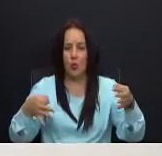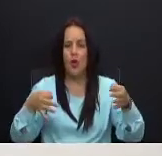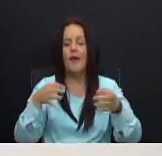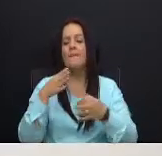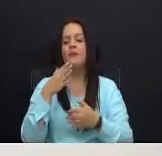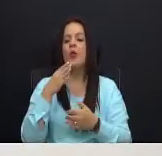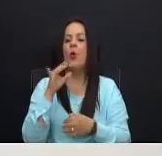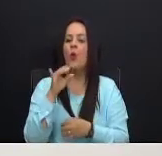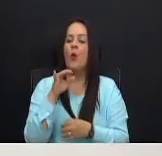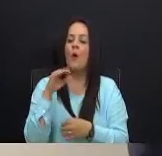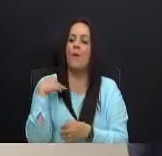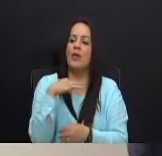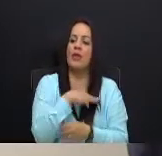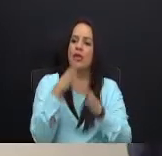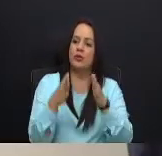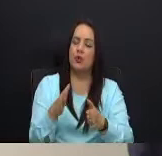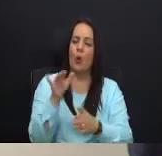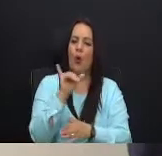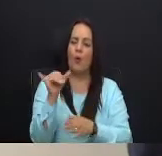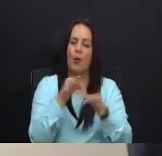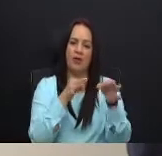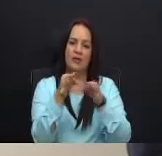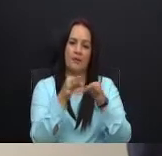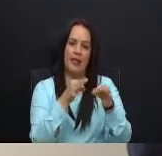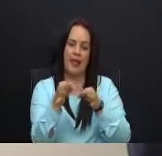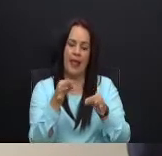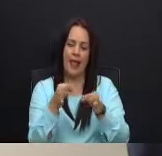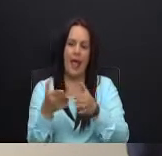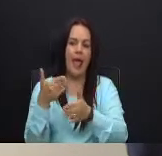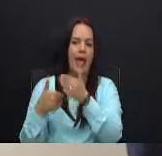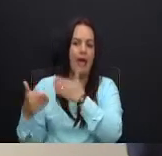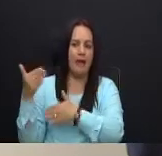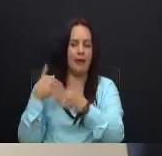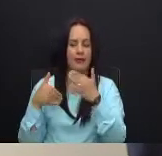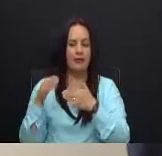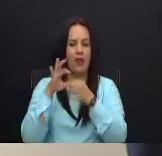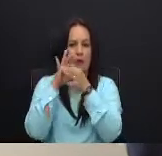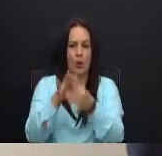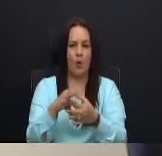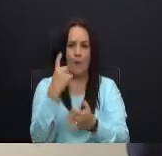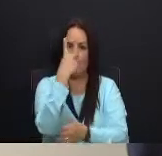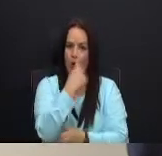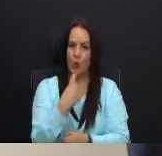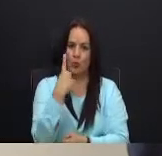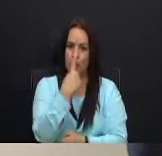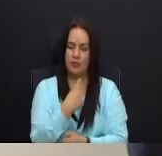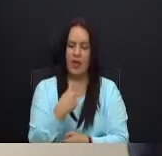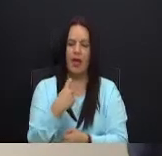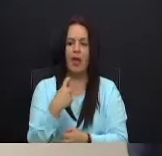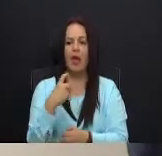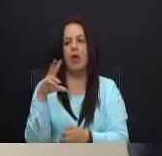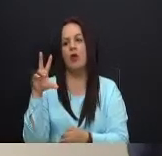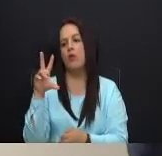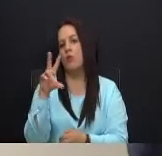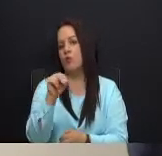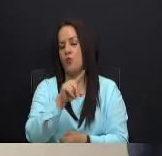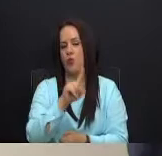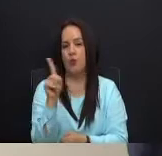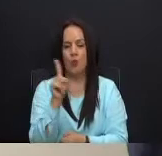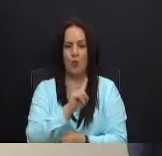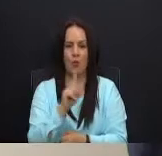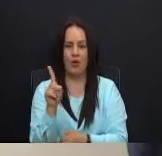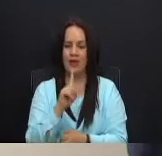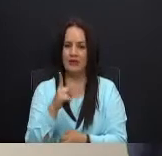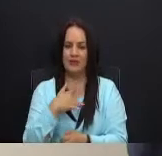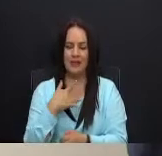Como lo expliqué temprano a propósito de una pregunta similar, obviamente no, en el sentido de que